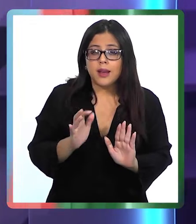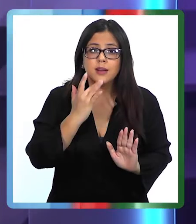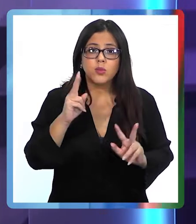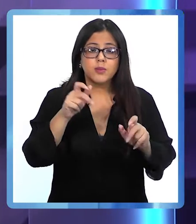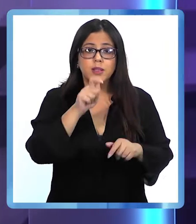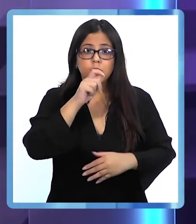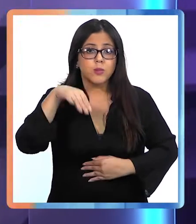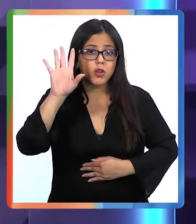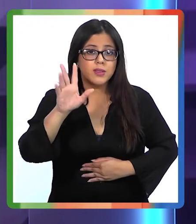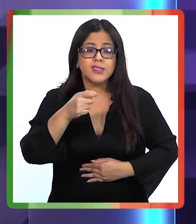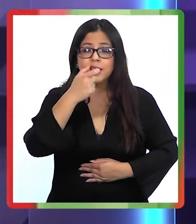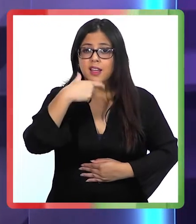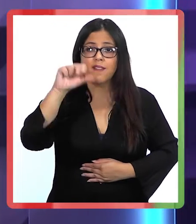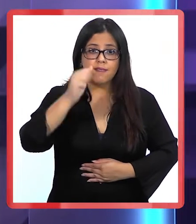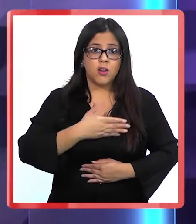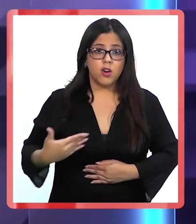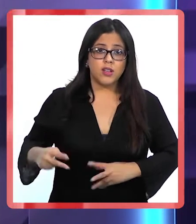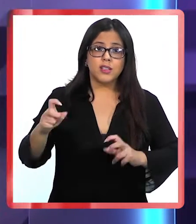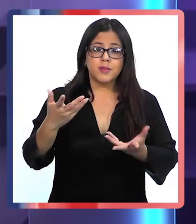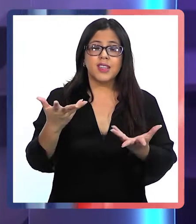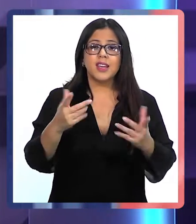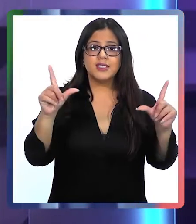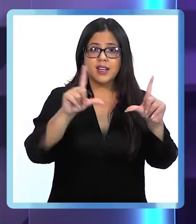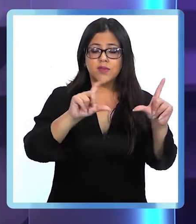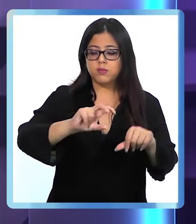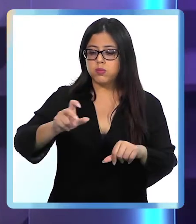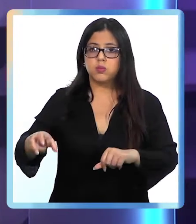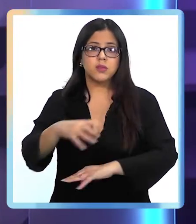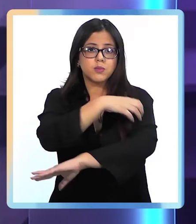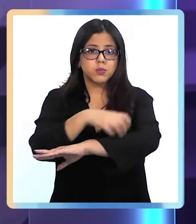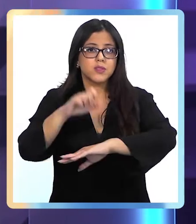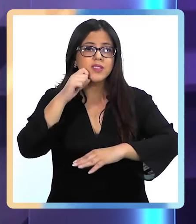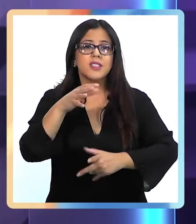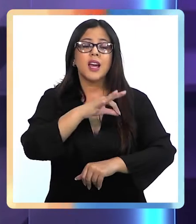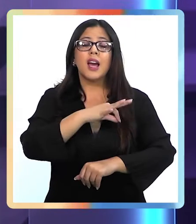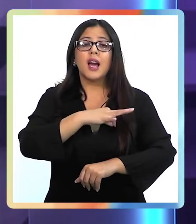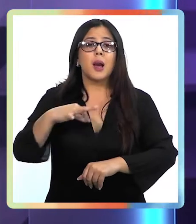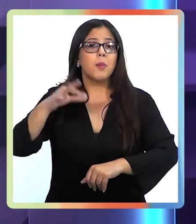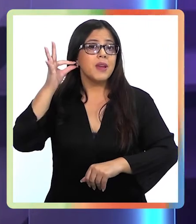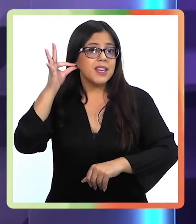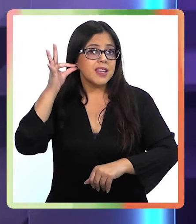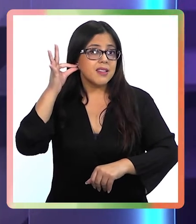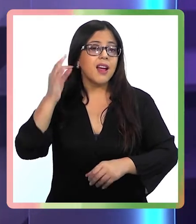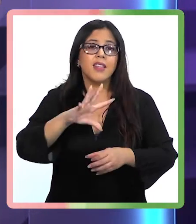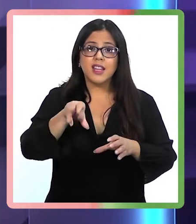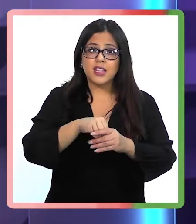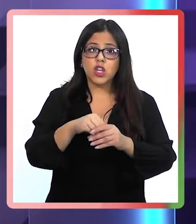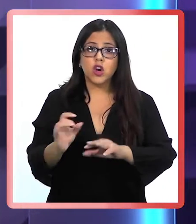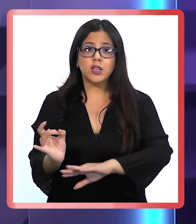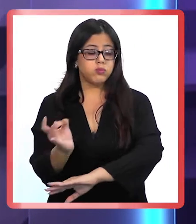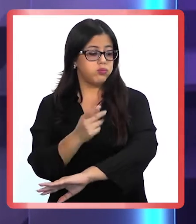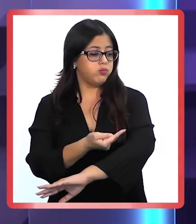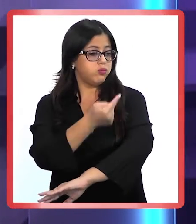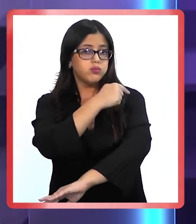promesa del presidente Boric con los canales regionales era enviar a la ministra del Interior y Seguridad Pública, Isquia Siches, al norte de Chile a enfrentar